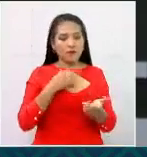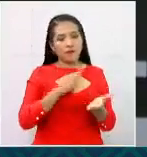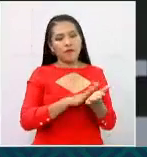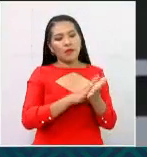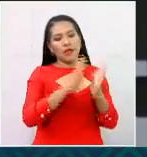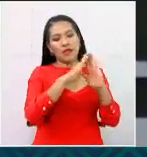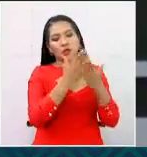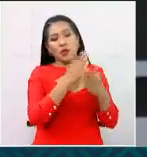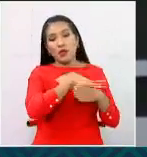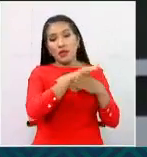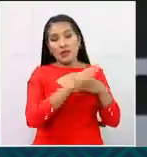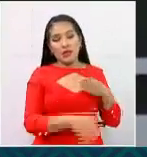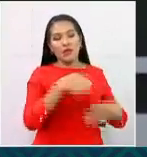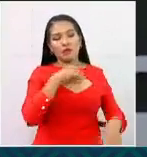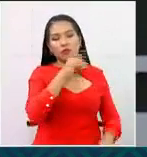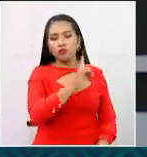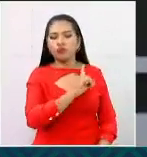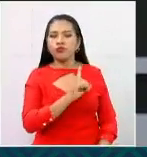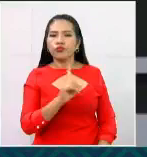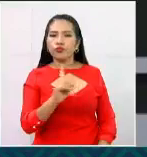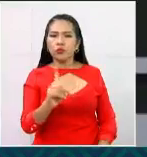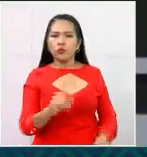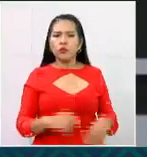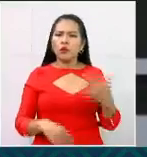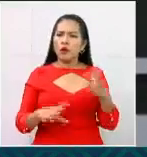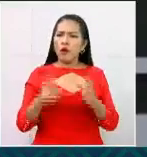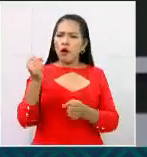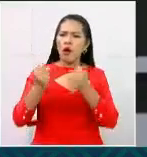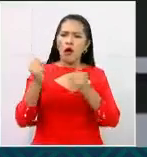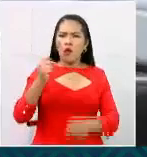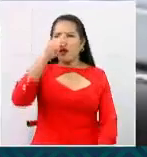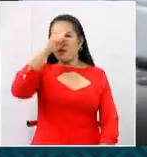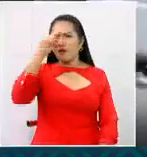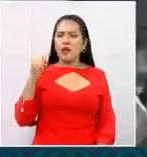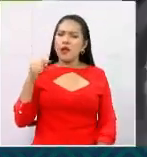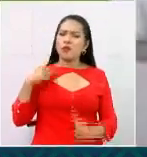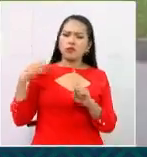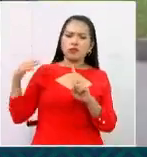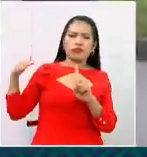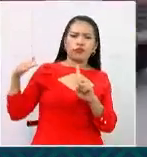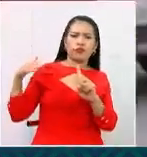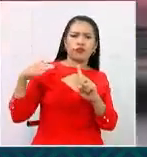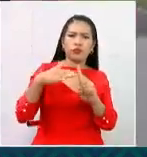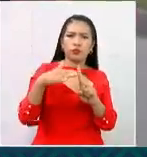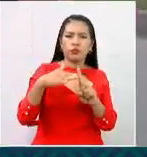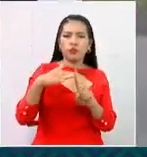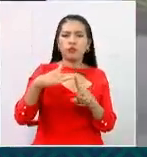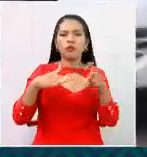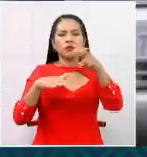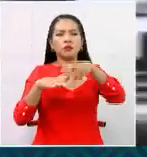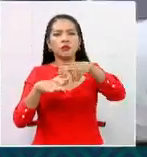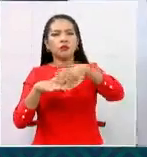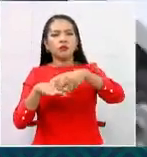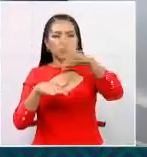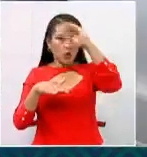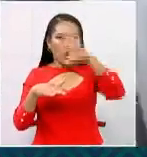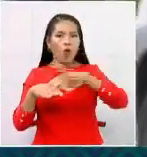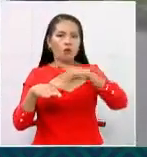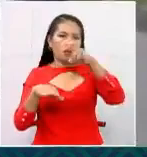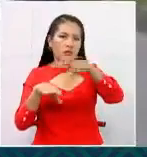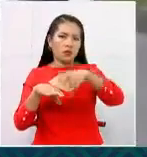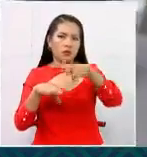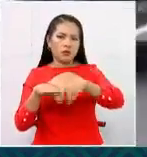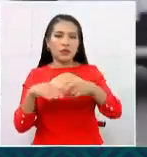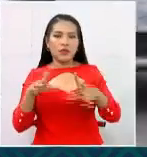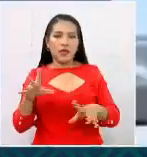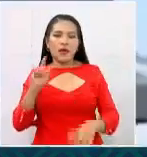dirigirse a su domicilio, es interceptada por un vehículo negro en el cual estaba un sujeto que aparentemente habría procedido